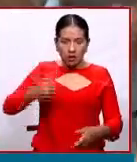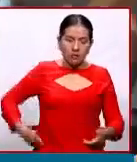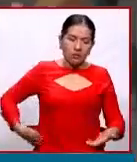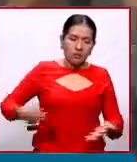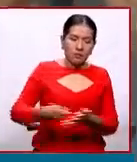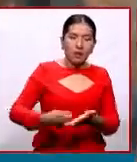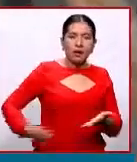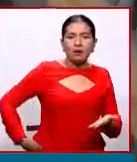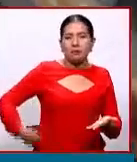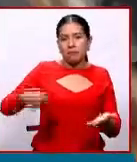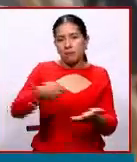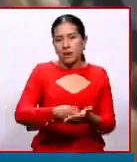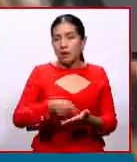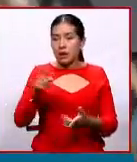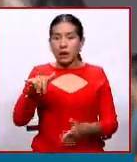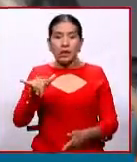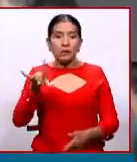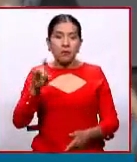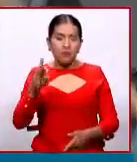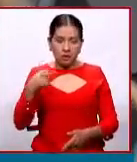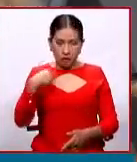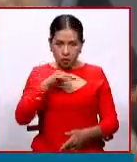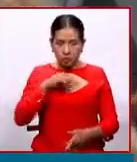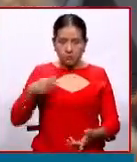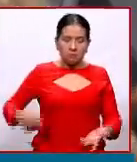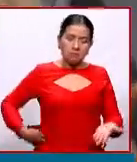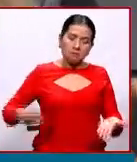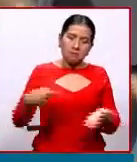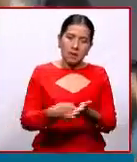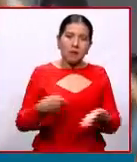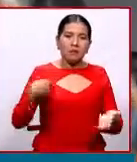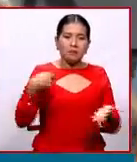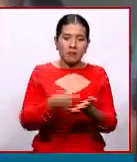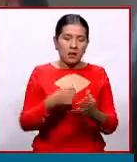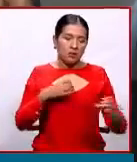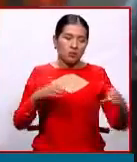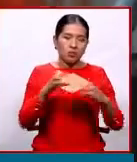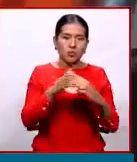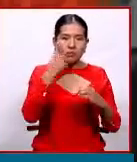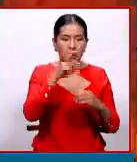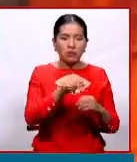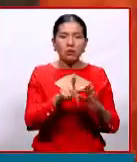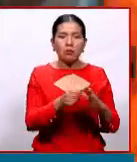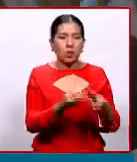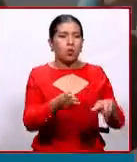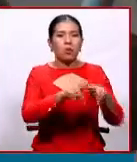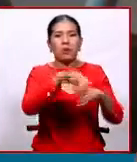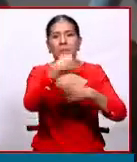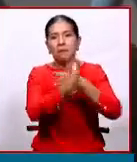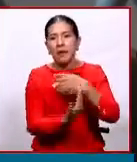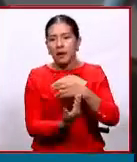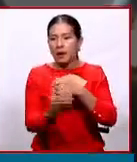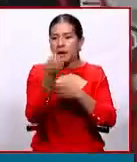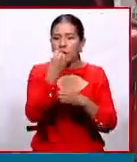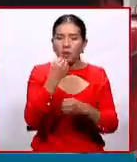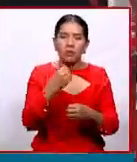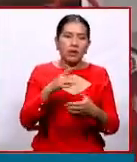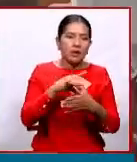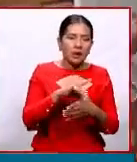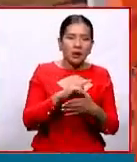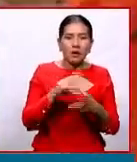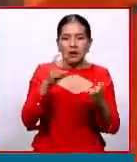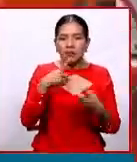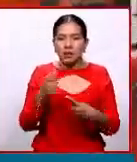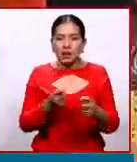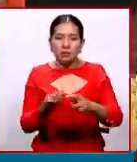caso por parte de YPFB, logramos que no se dispare tampoco la canasta básica, porque bueno, afecta al transporte,